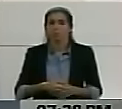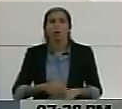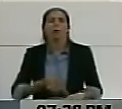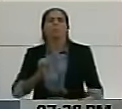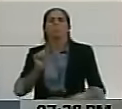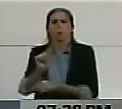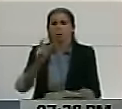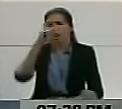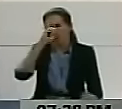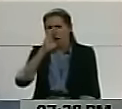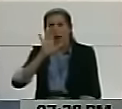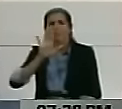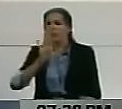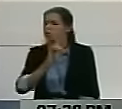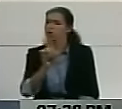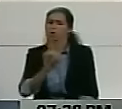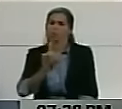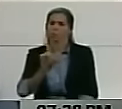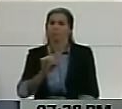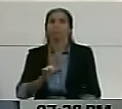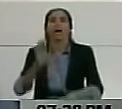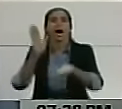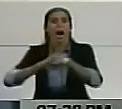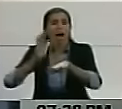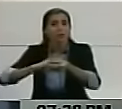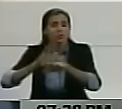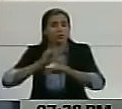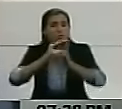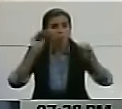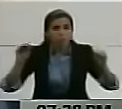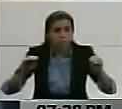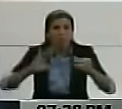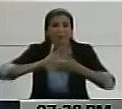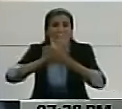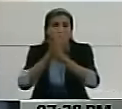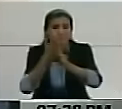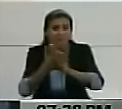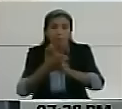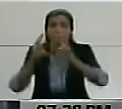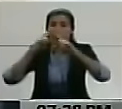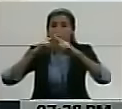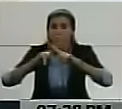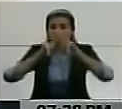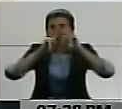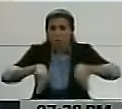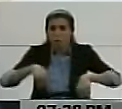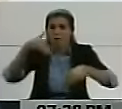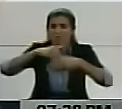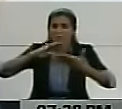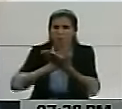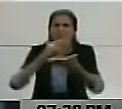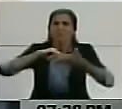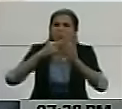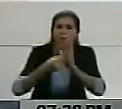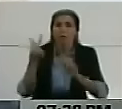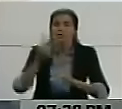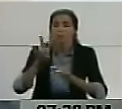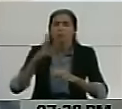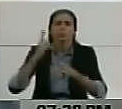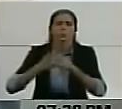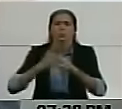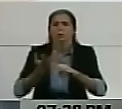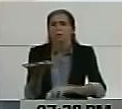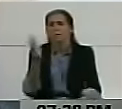amenazar, ni para. Aquí estamos advirtiendo que matar el revocatorio significa colocar a este país en una situación de